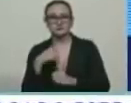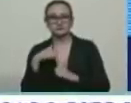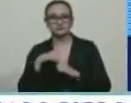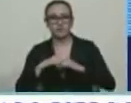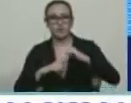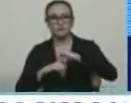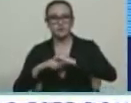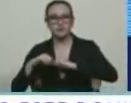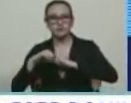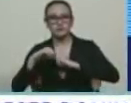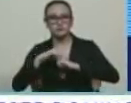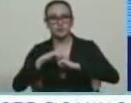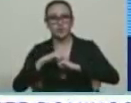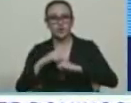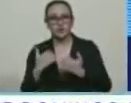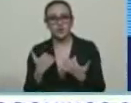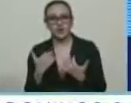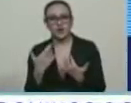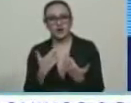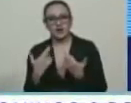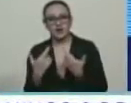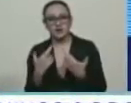de una renovación histórica